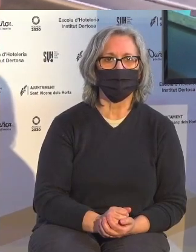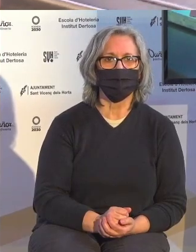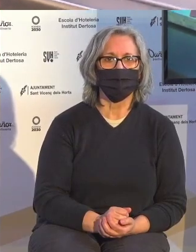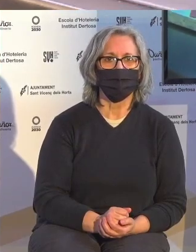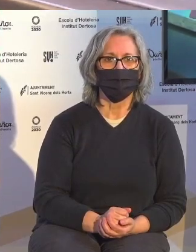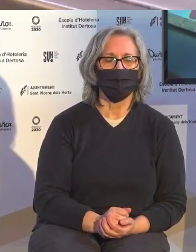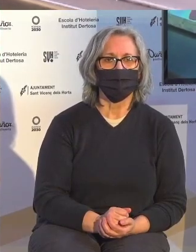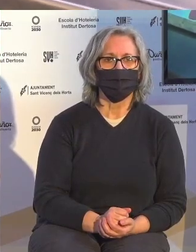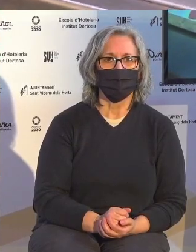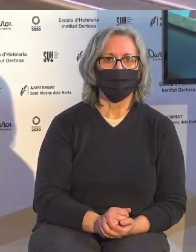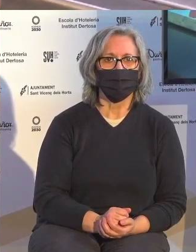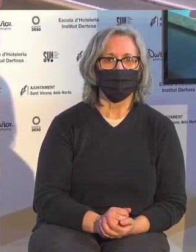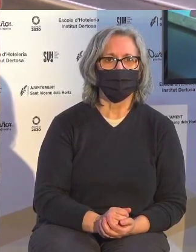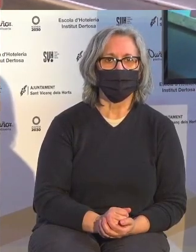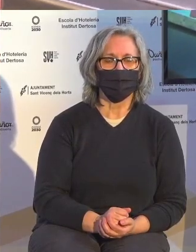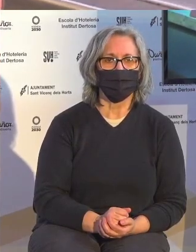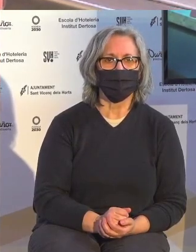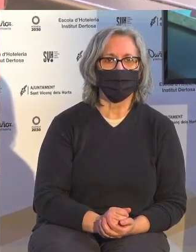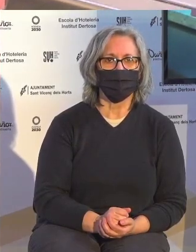todo de ahí sí